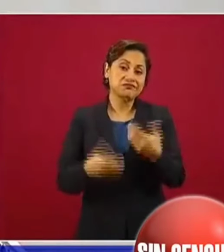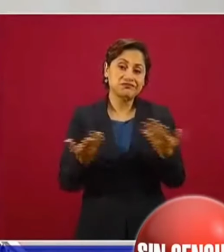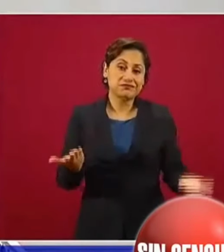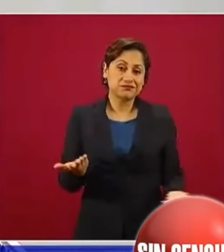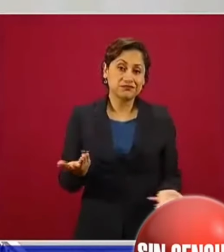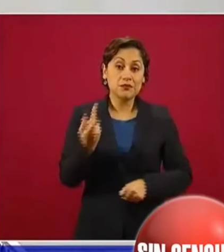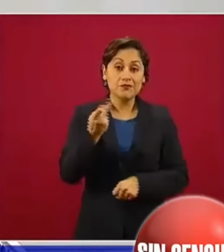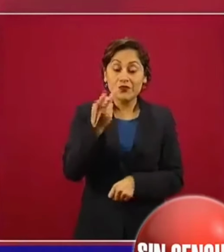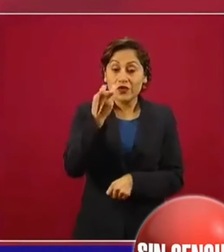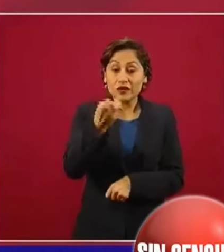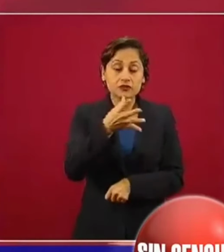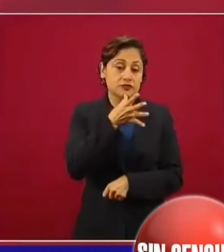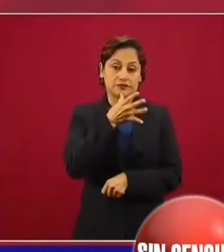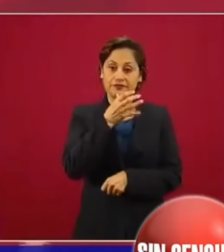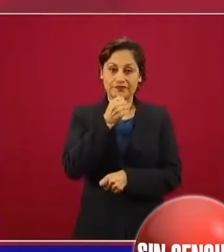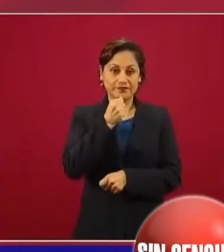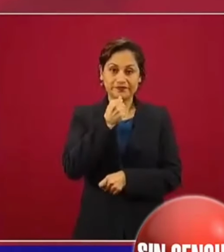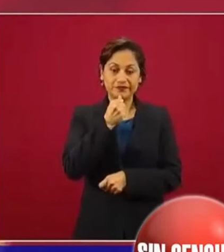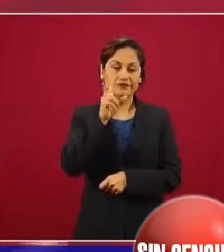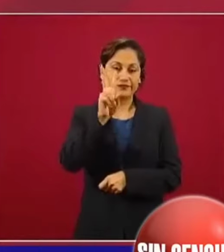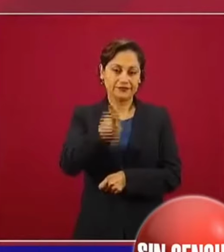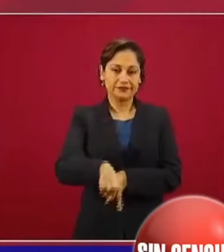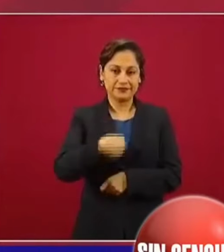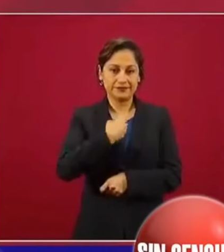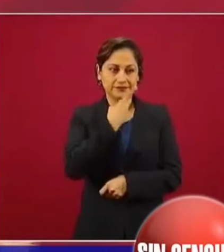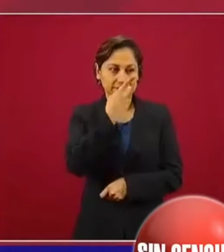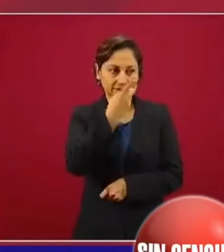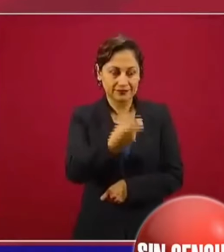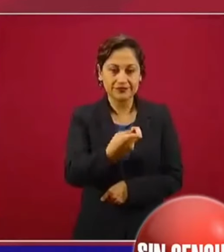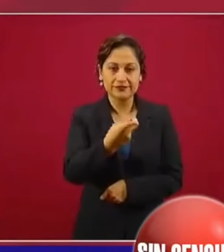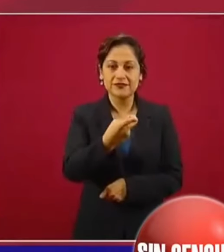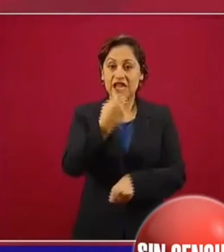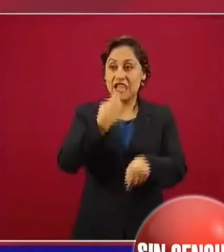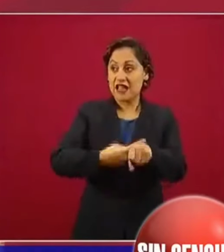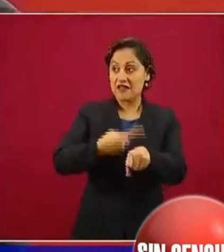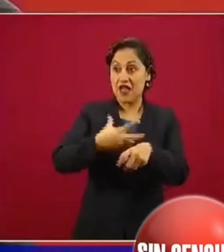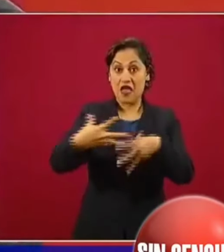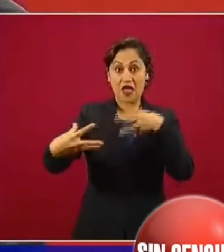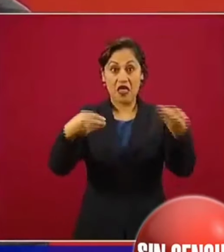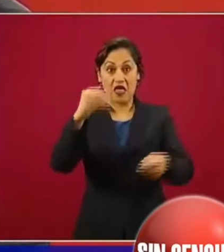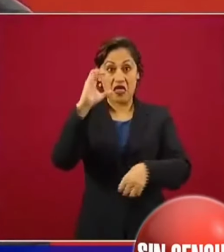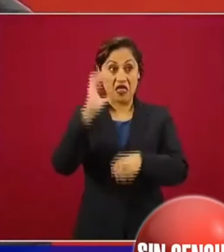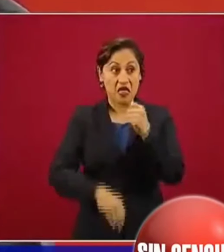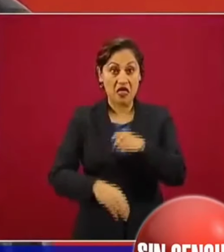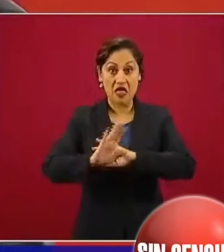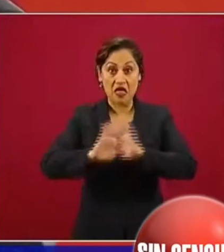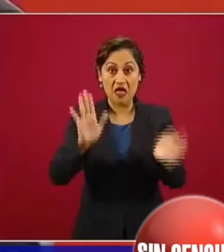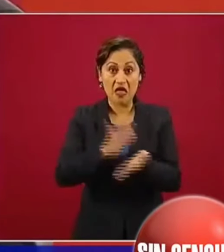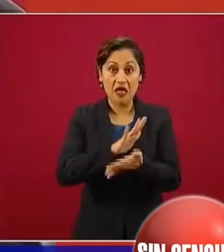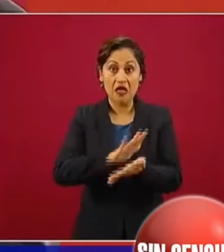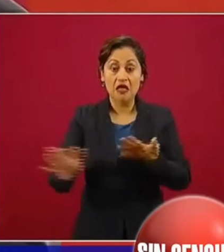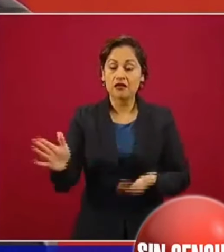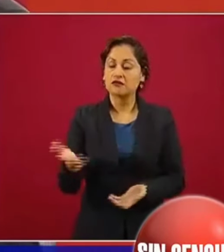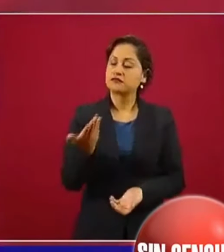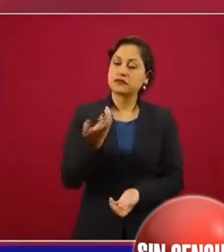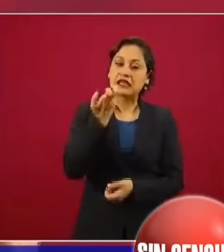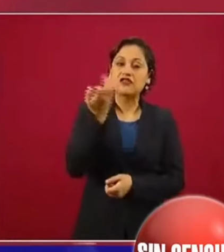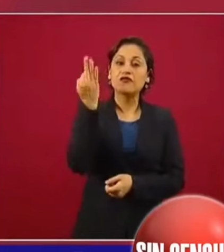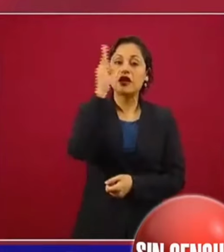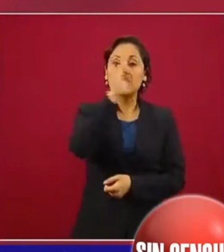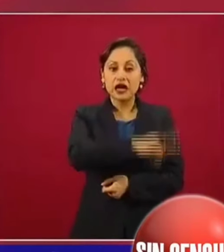posible. Sería falso decir no va a haber epidemia, sería también falso decir se va a acabar mañana, sería falso decir no va a